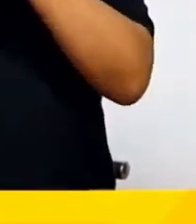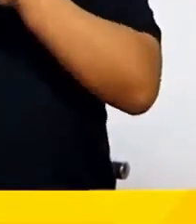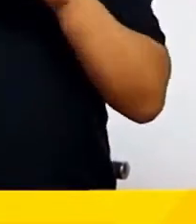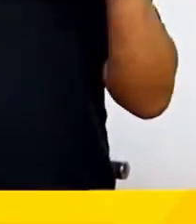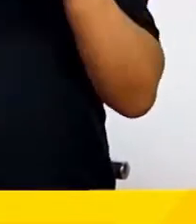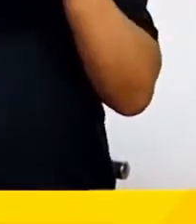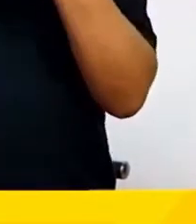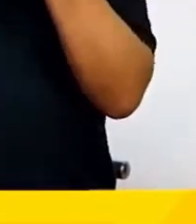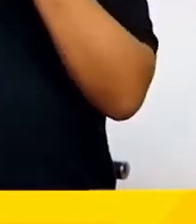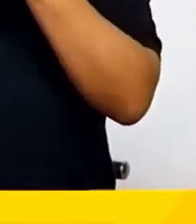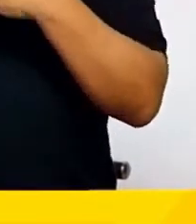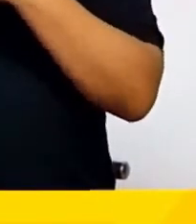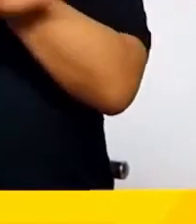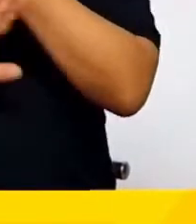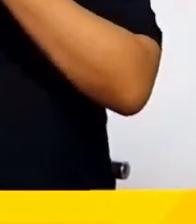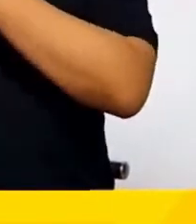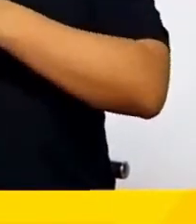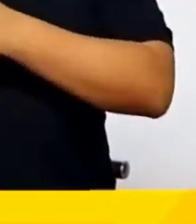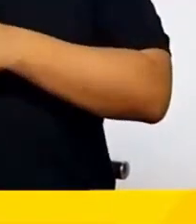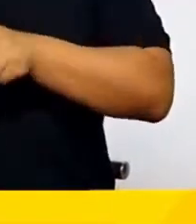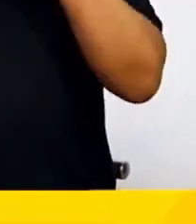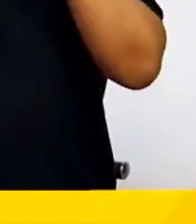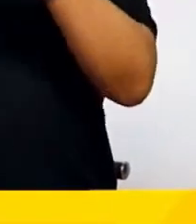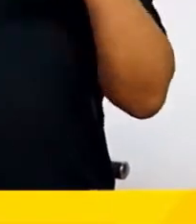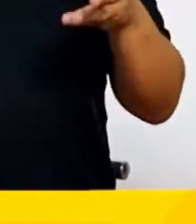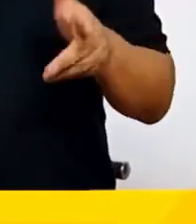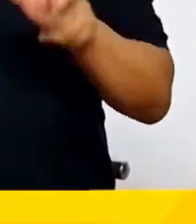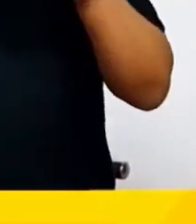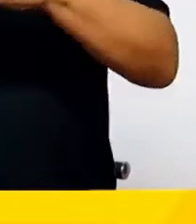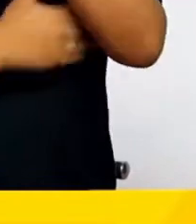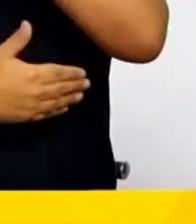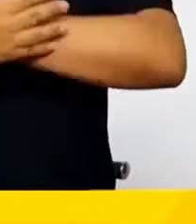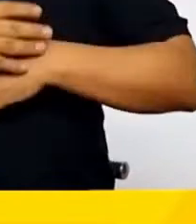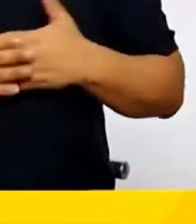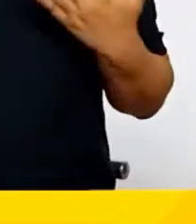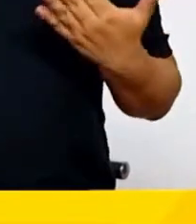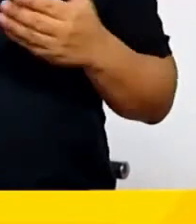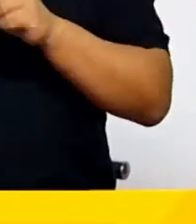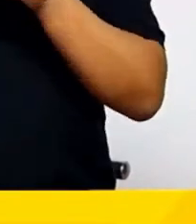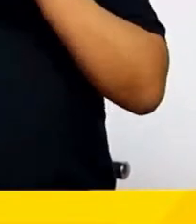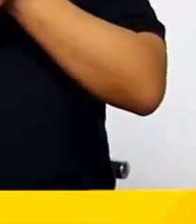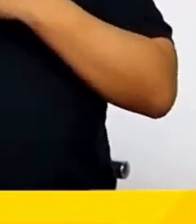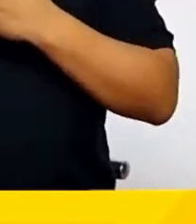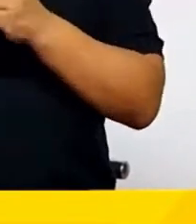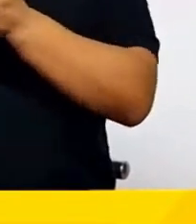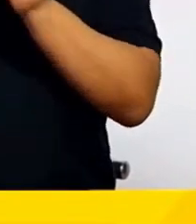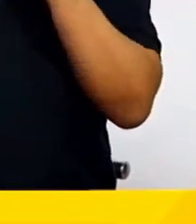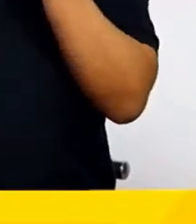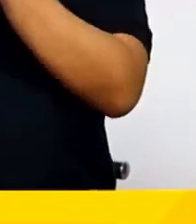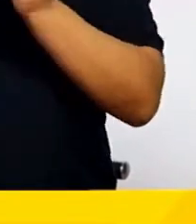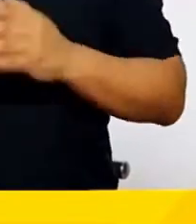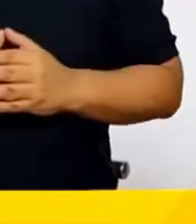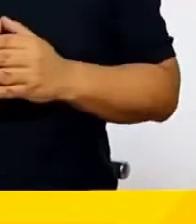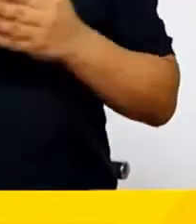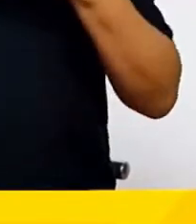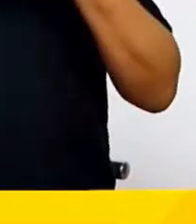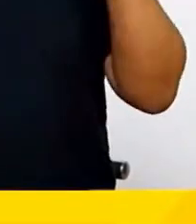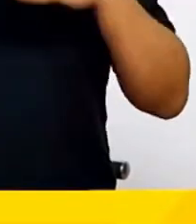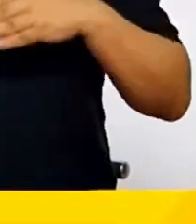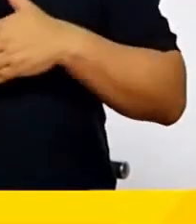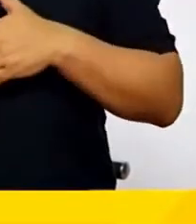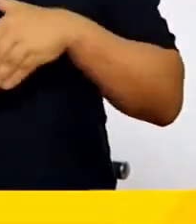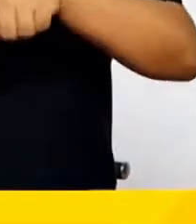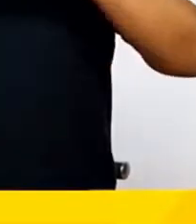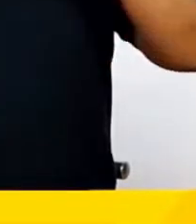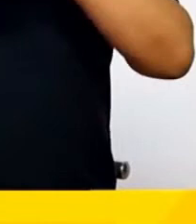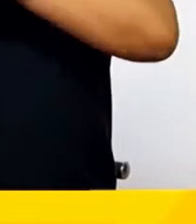de Cuidados, un proyecto que busca proteger el derecho al ciudadano de personas con discapacidad en situación de dependencia. Sin